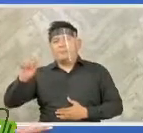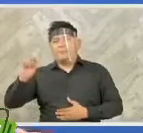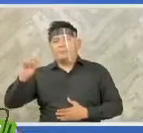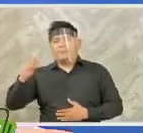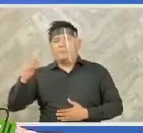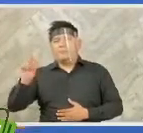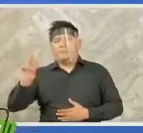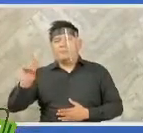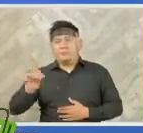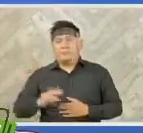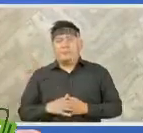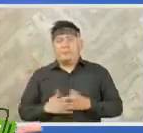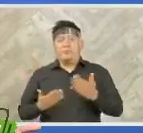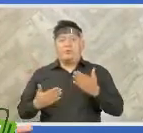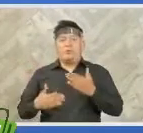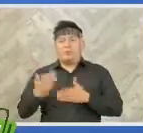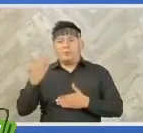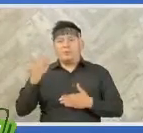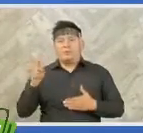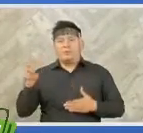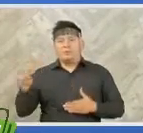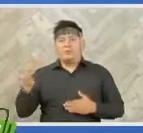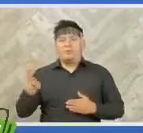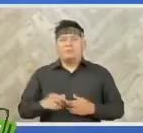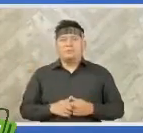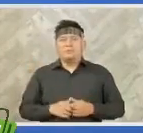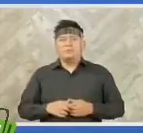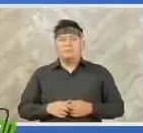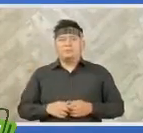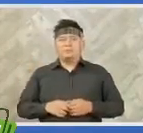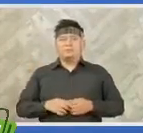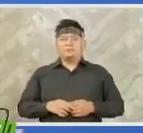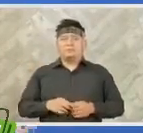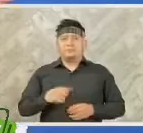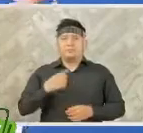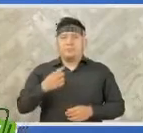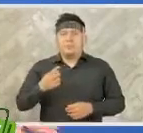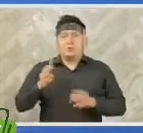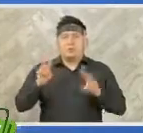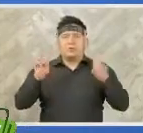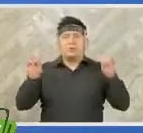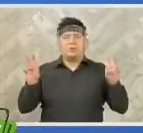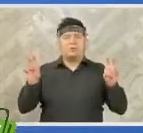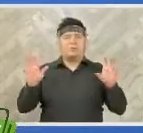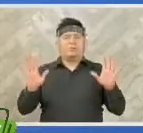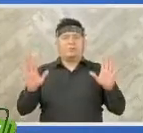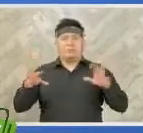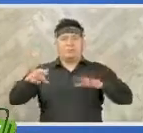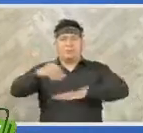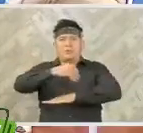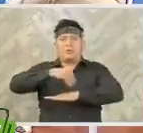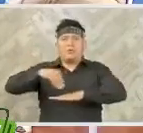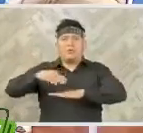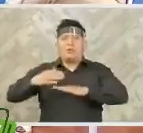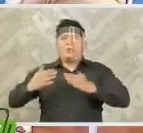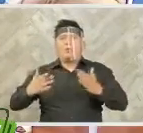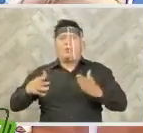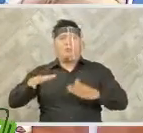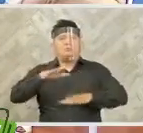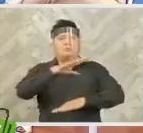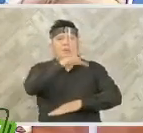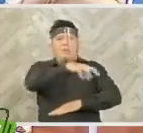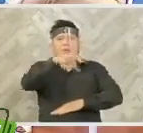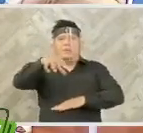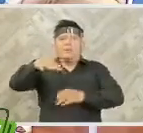es la intención finalmente de intervenir en algo que se ha denominado los territorios de alta complejidad. ¿Cuál es el